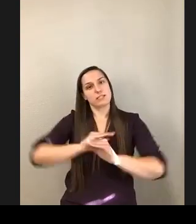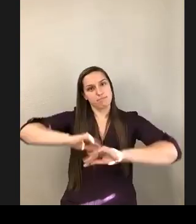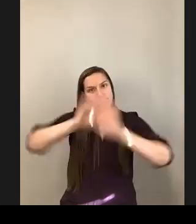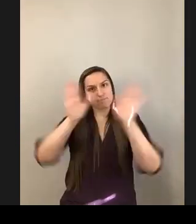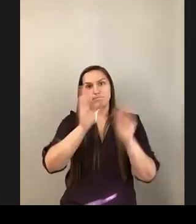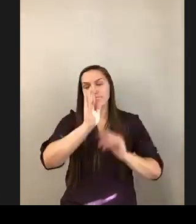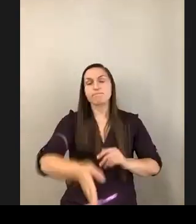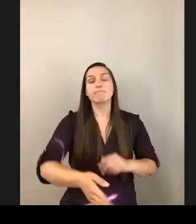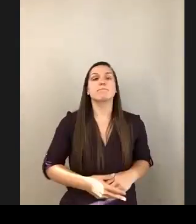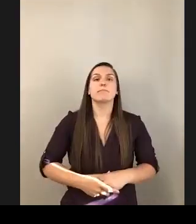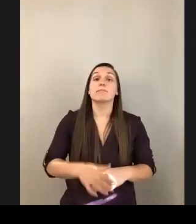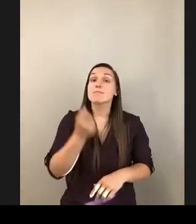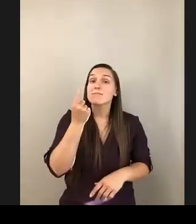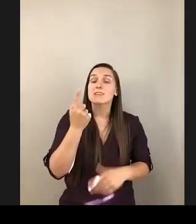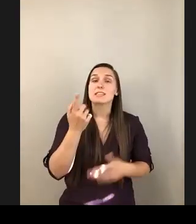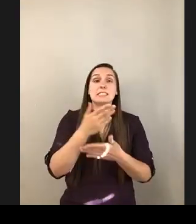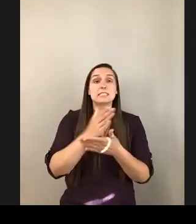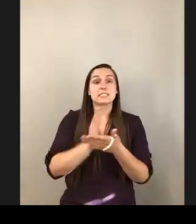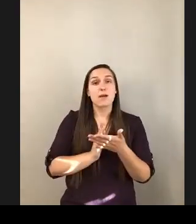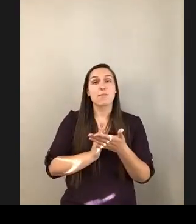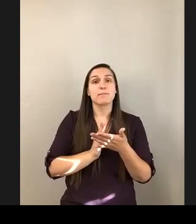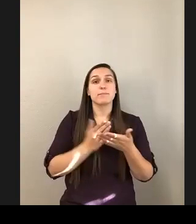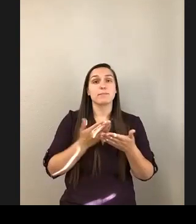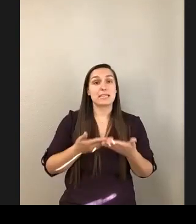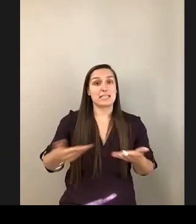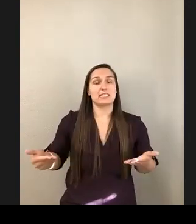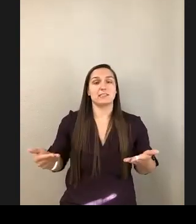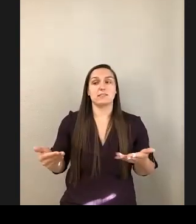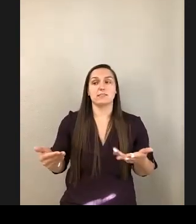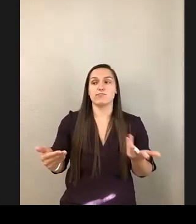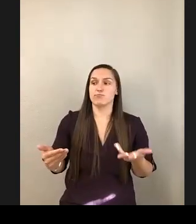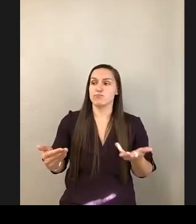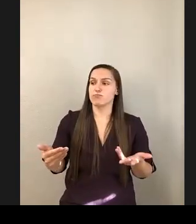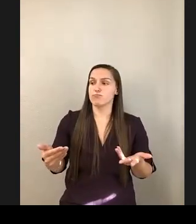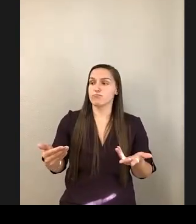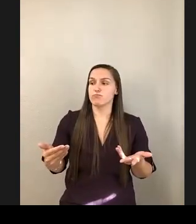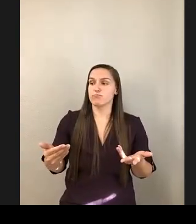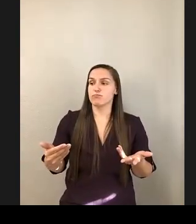porque hay ciertas cosas